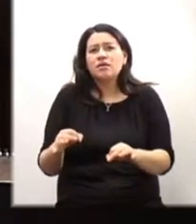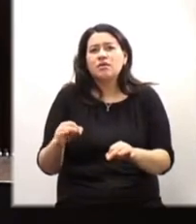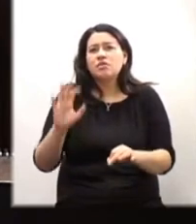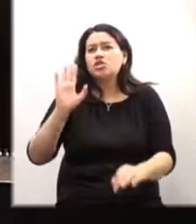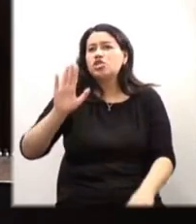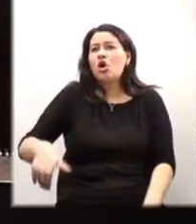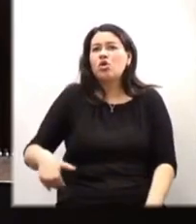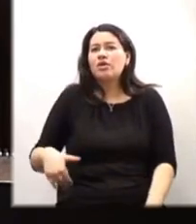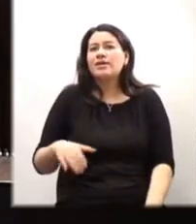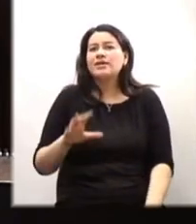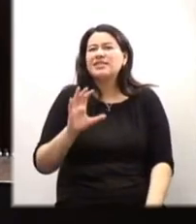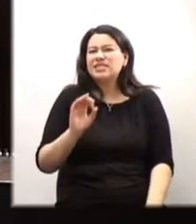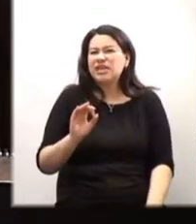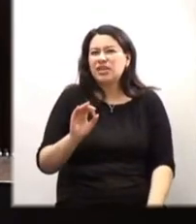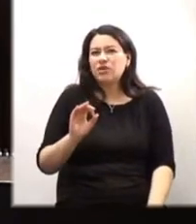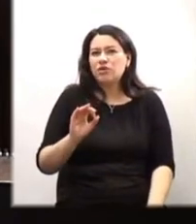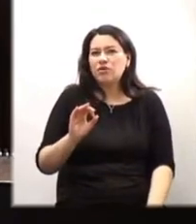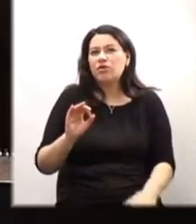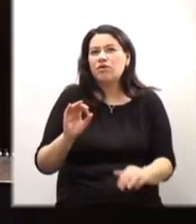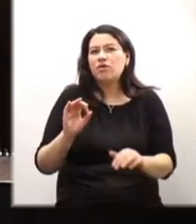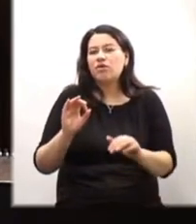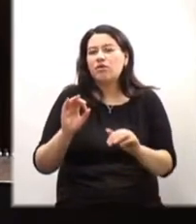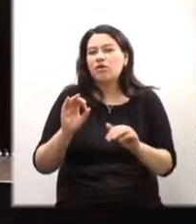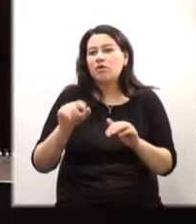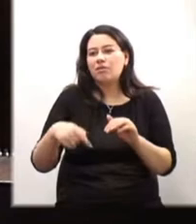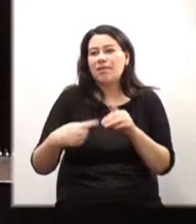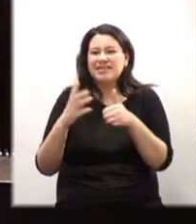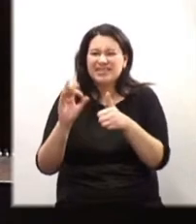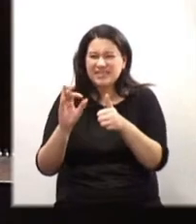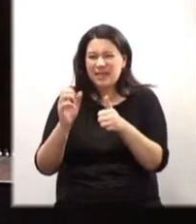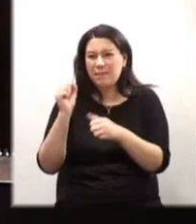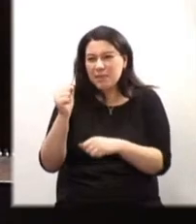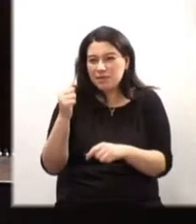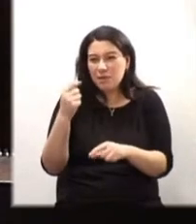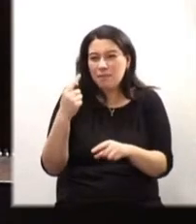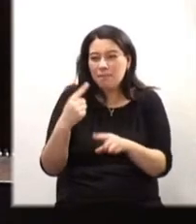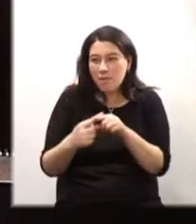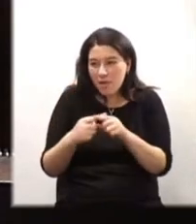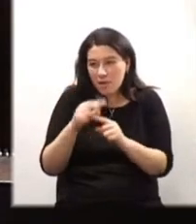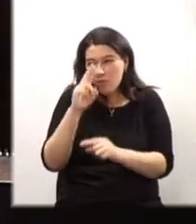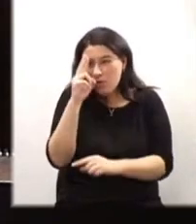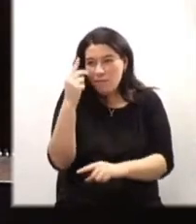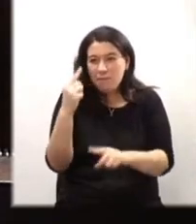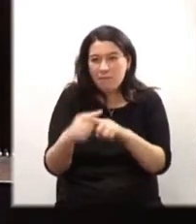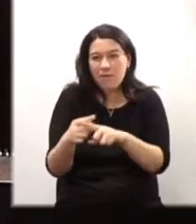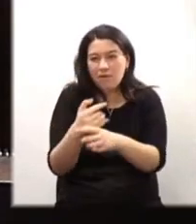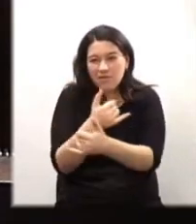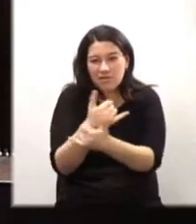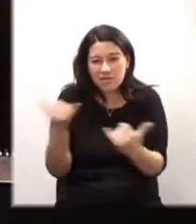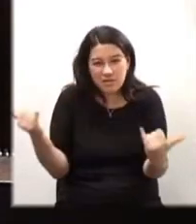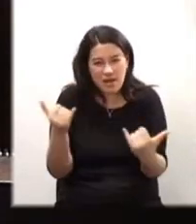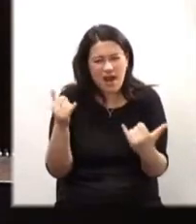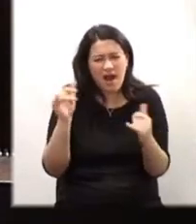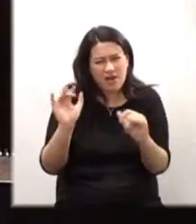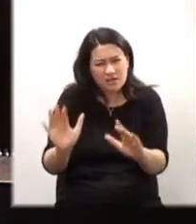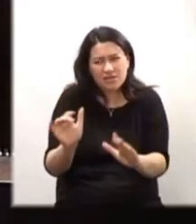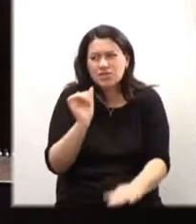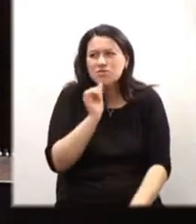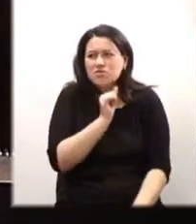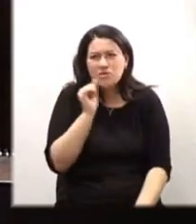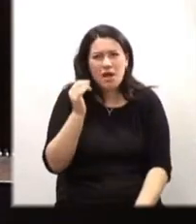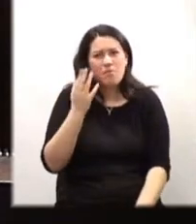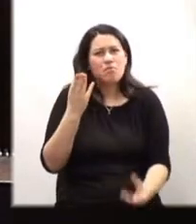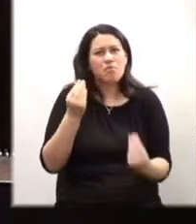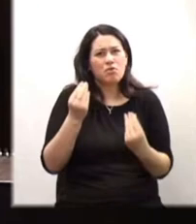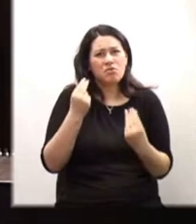son 0,60 pesos por uruguayo por día. No parece algo con lo que vayamos a resolver muchos